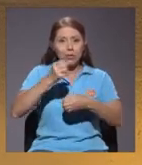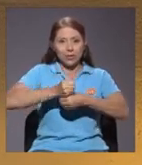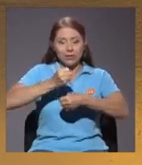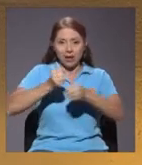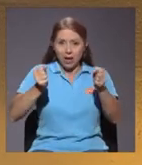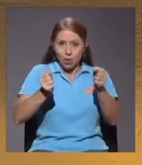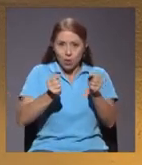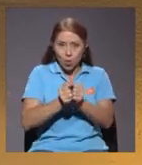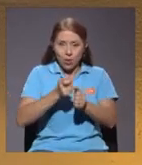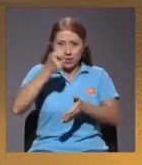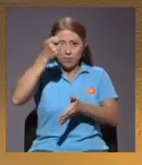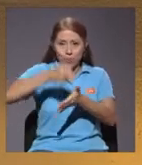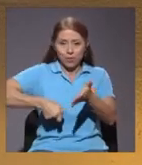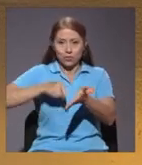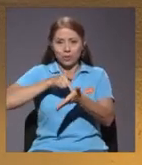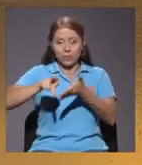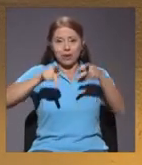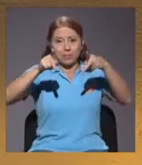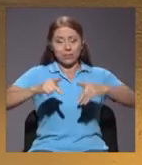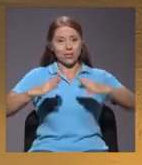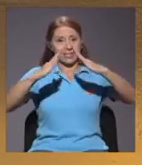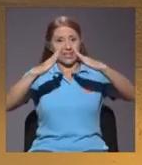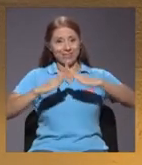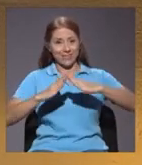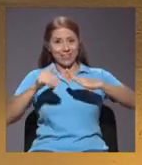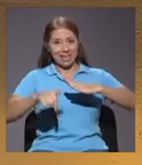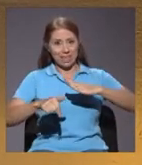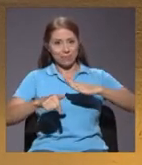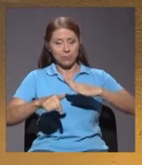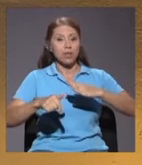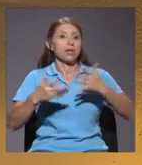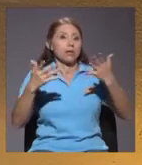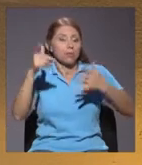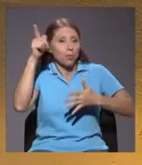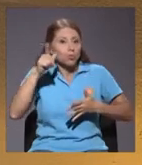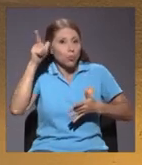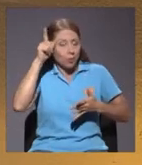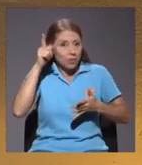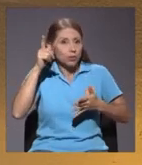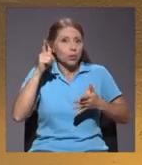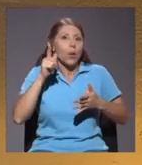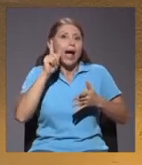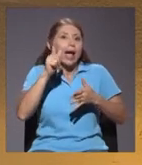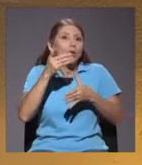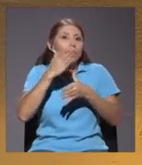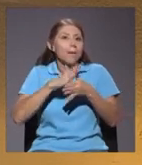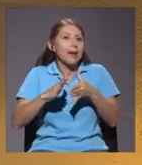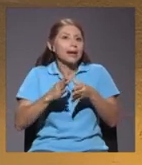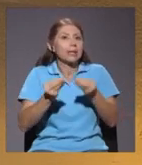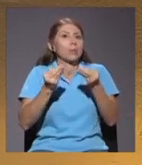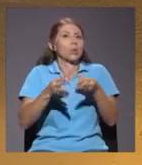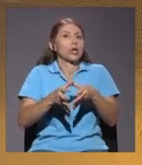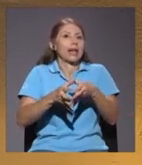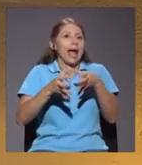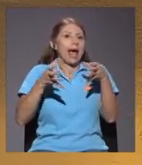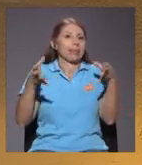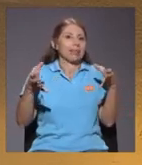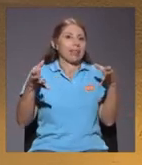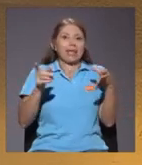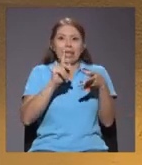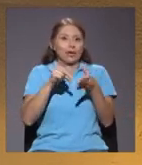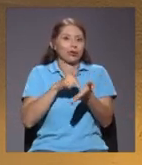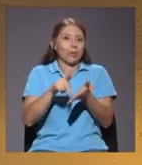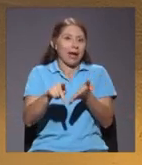impuestos que tributan los habitantes y por supuesto hay una parte muy grande y creciente que no se paga porque se va desviado